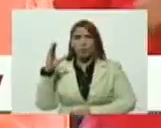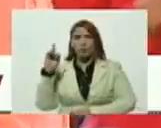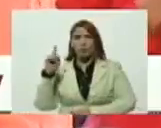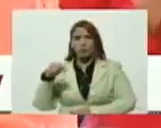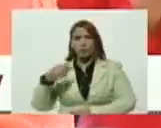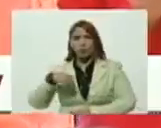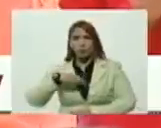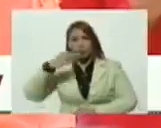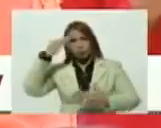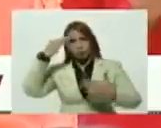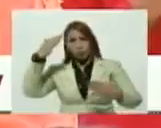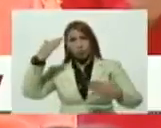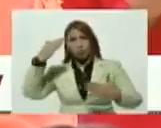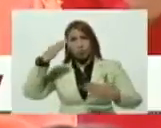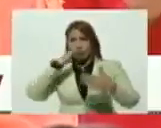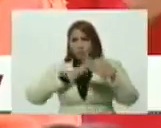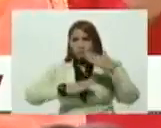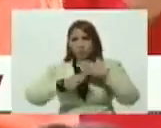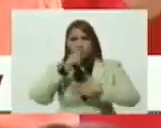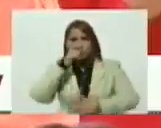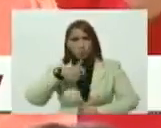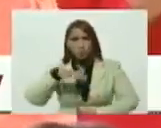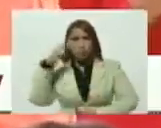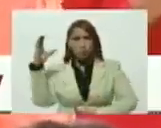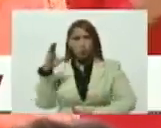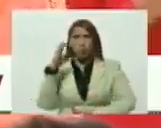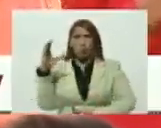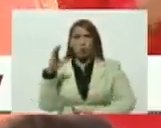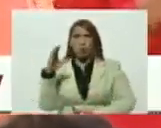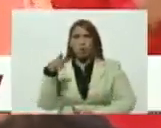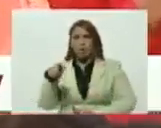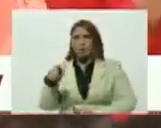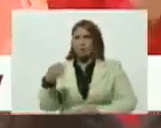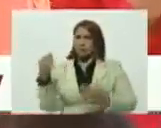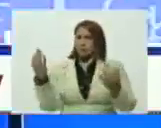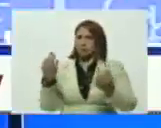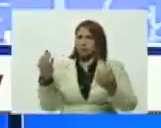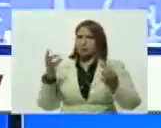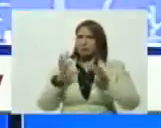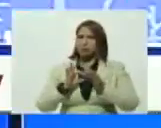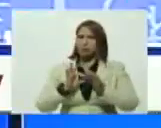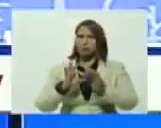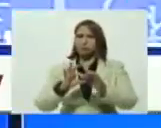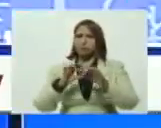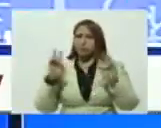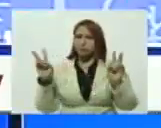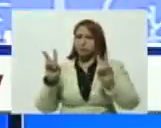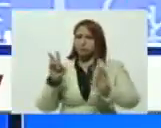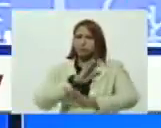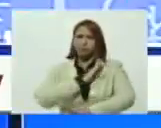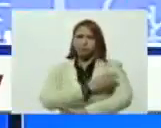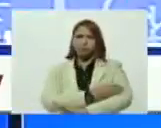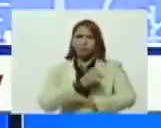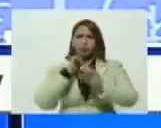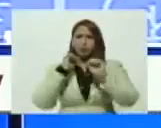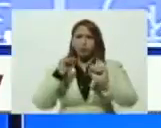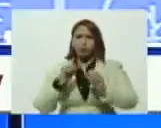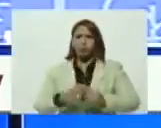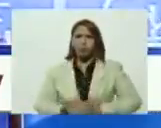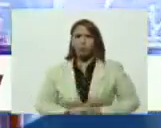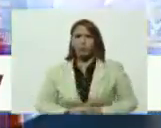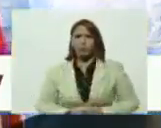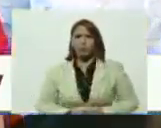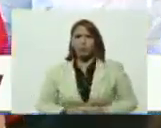aquí saludo al noble pueblo de Colombia que ha estado allí muy consecuente, muy valiente en estas luchas también, muy